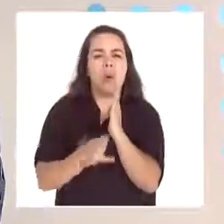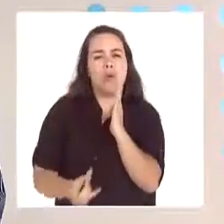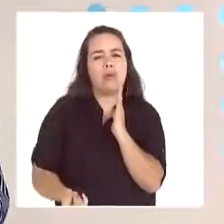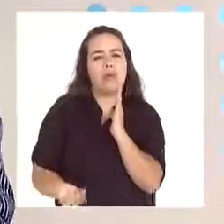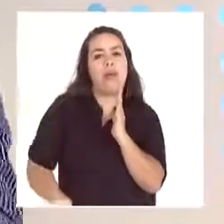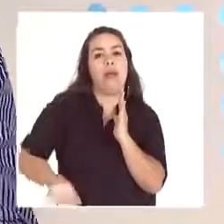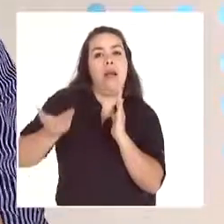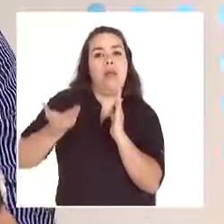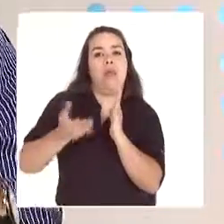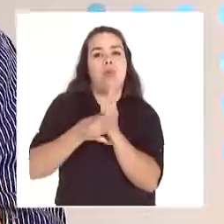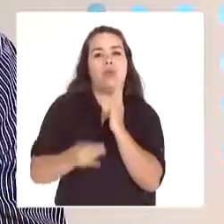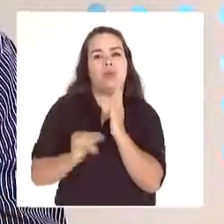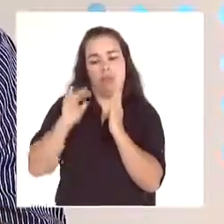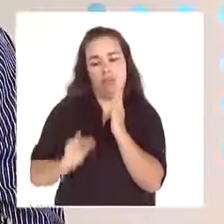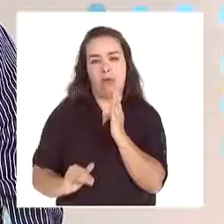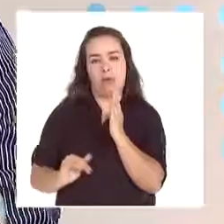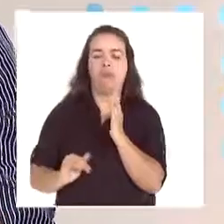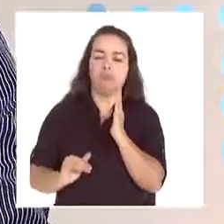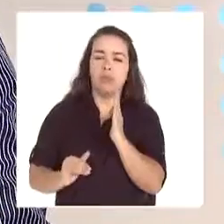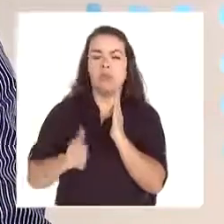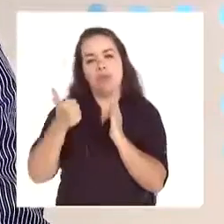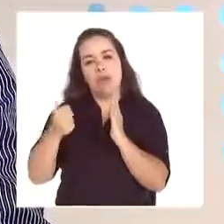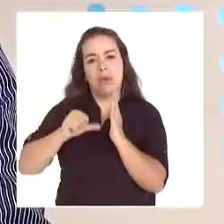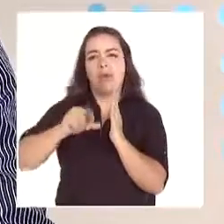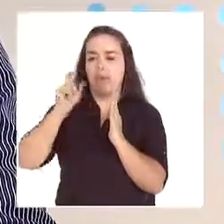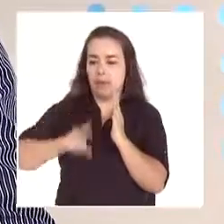tanto colesterol bueno como colesterol malo,